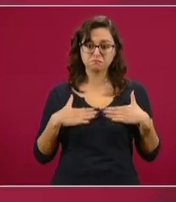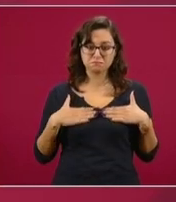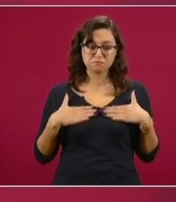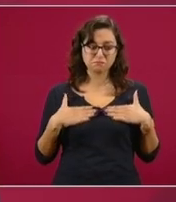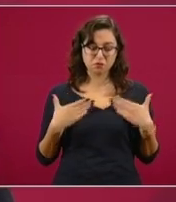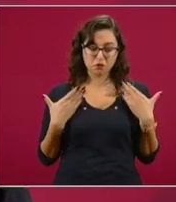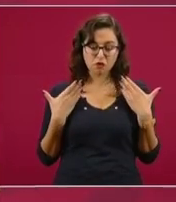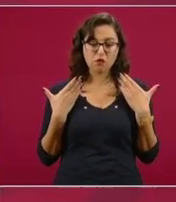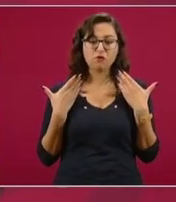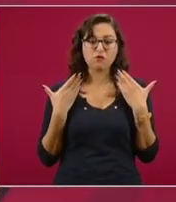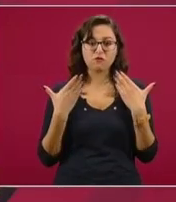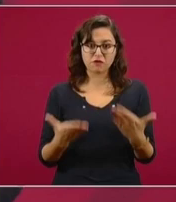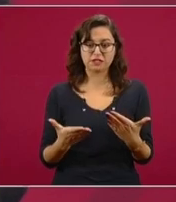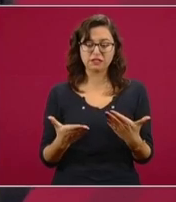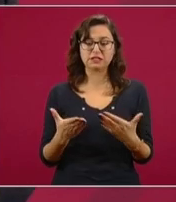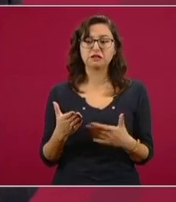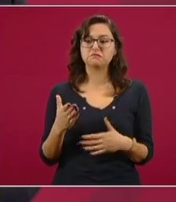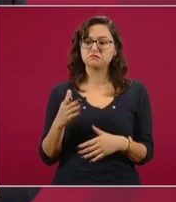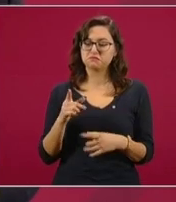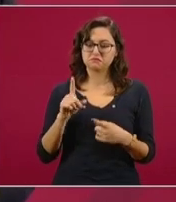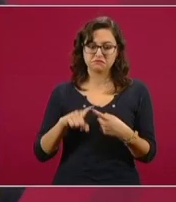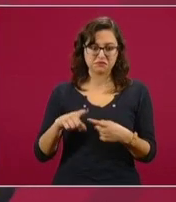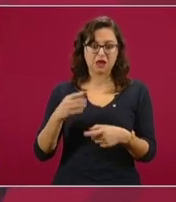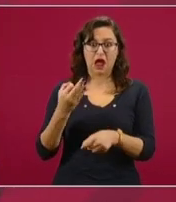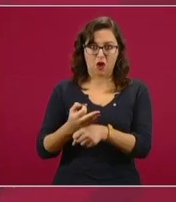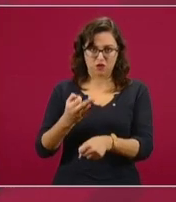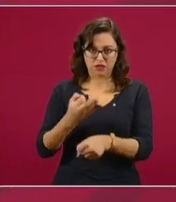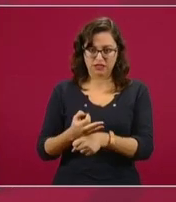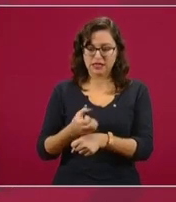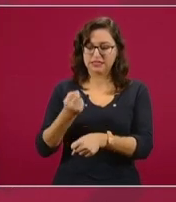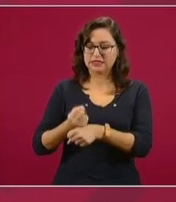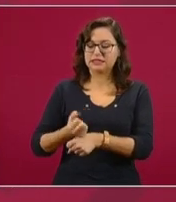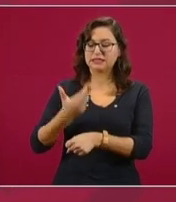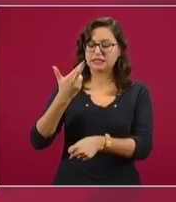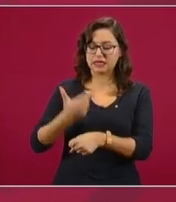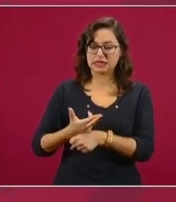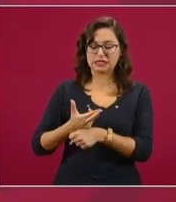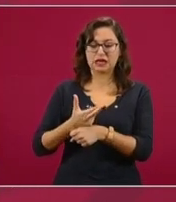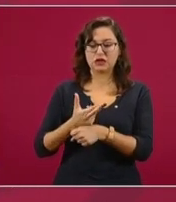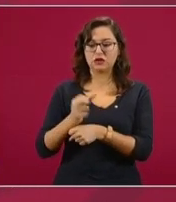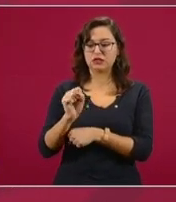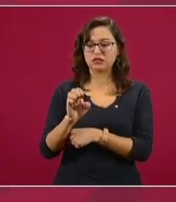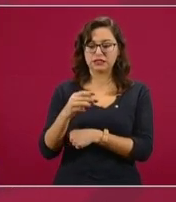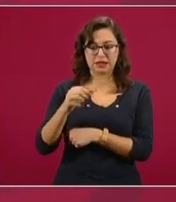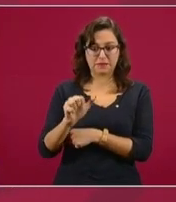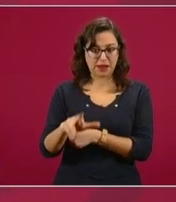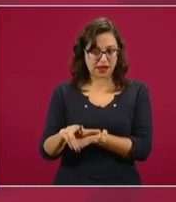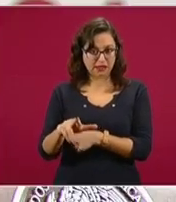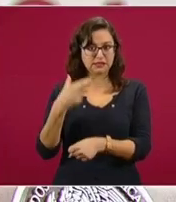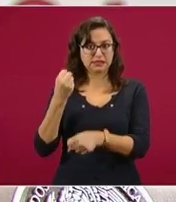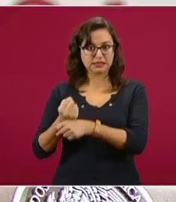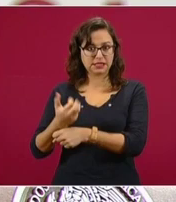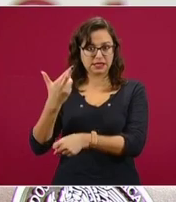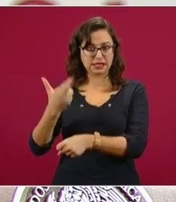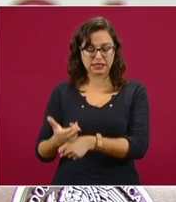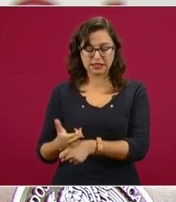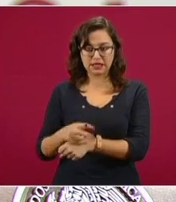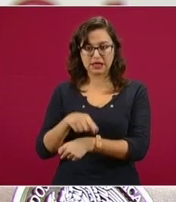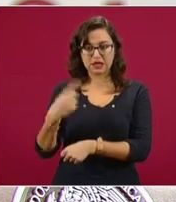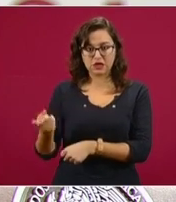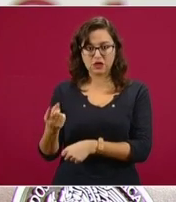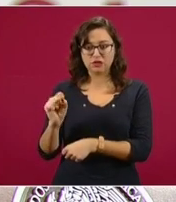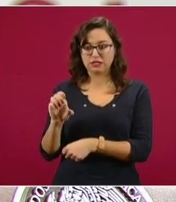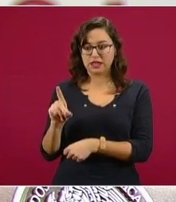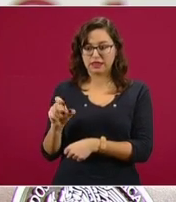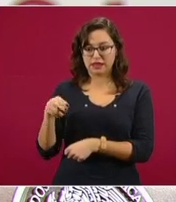al actual secretario de marina y al que era el secretario sandoval